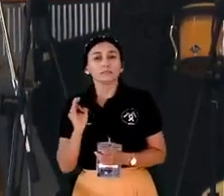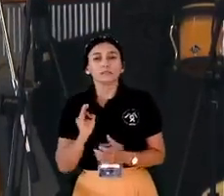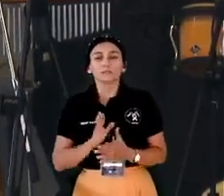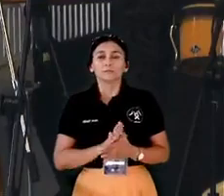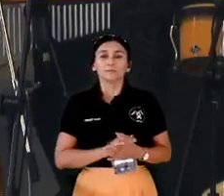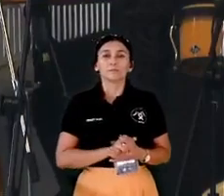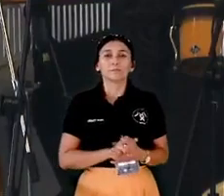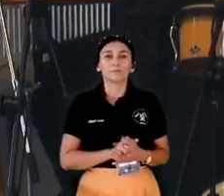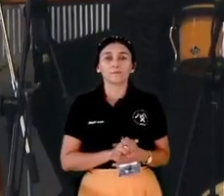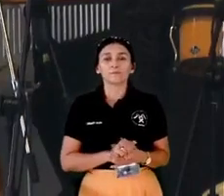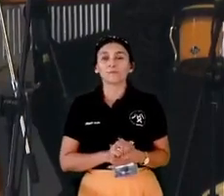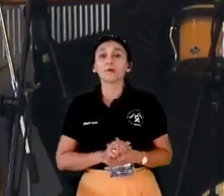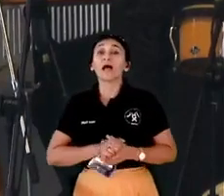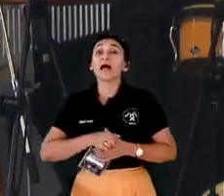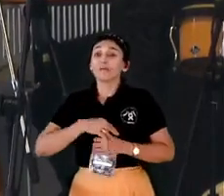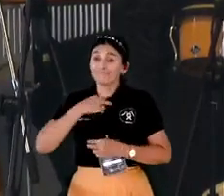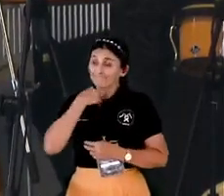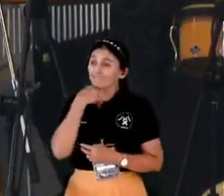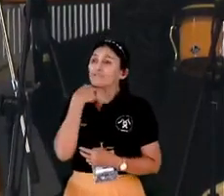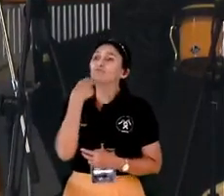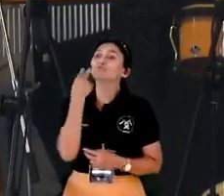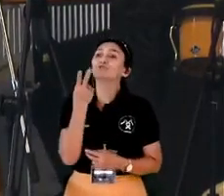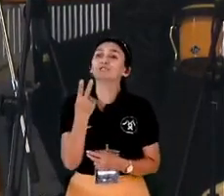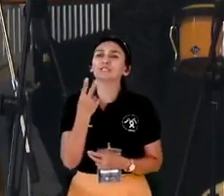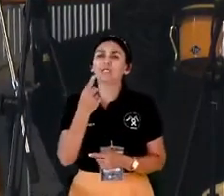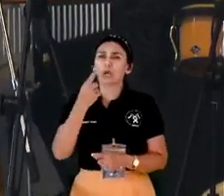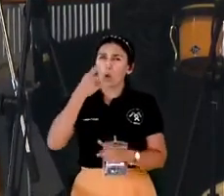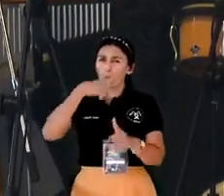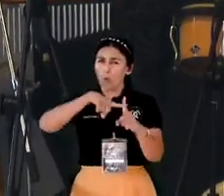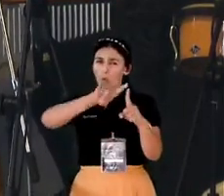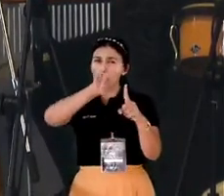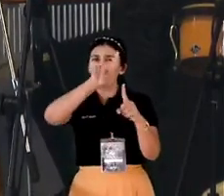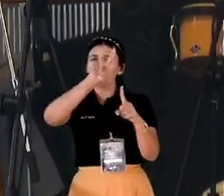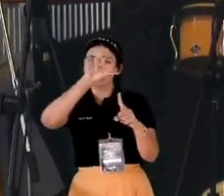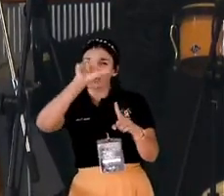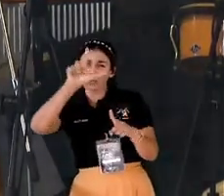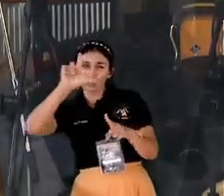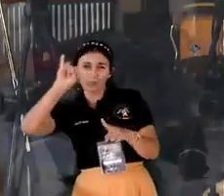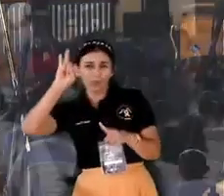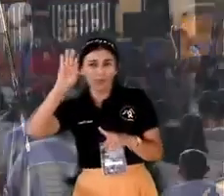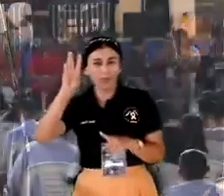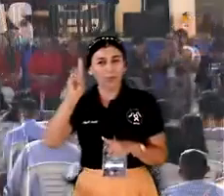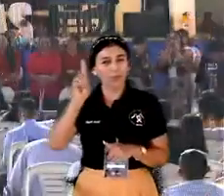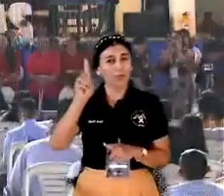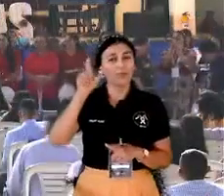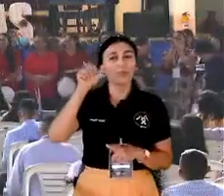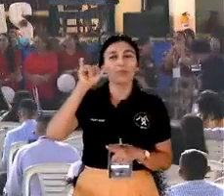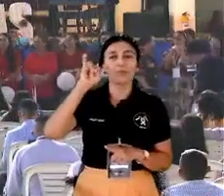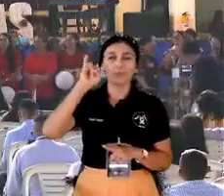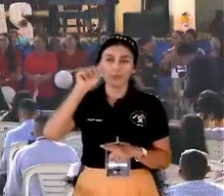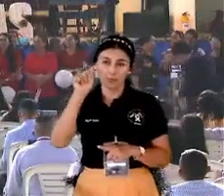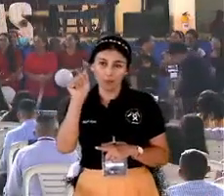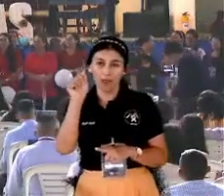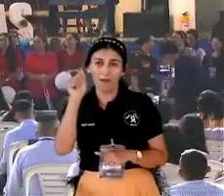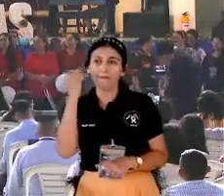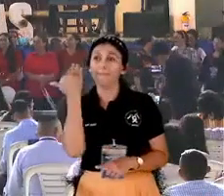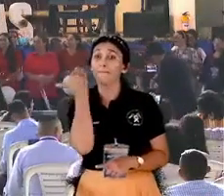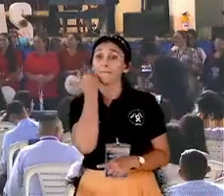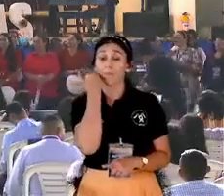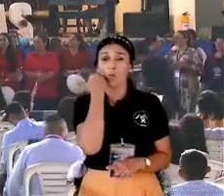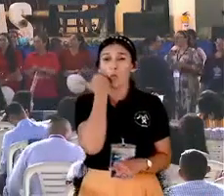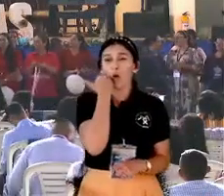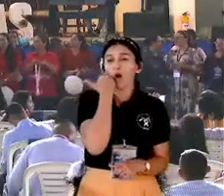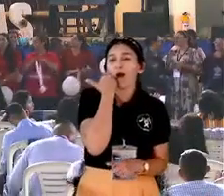Hoy podemos decir, como un día Lidia, que también somos mujeres que nos